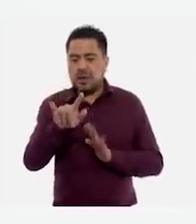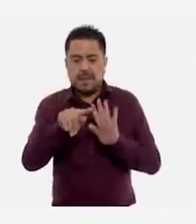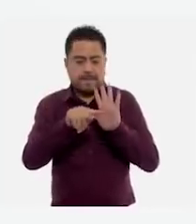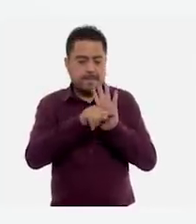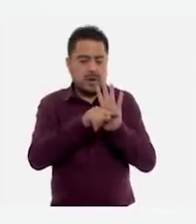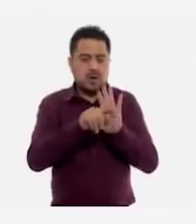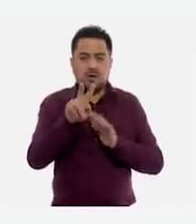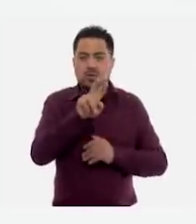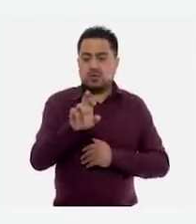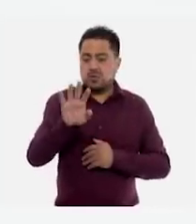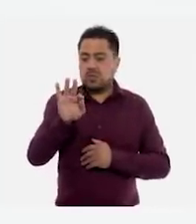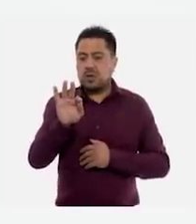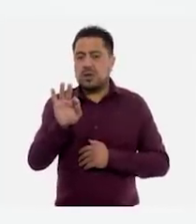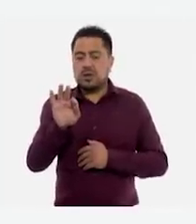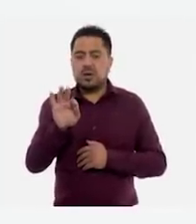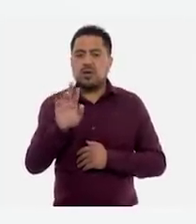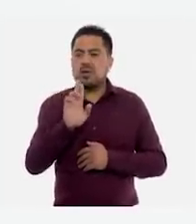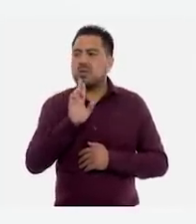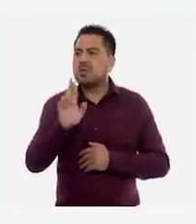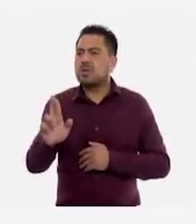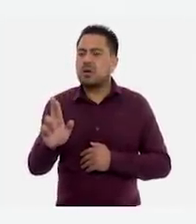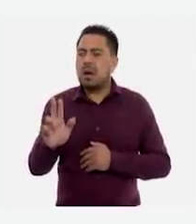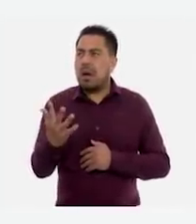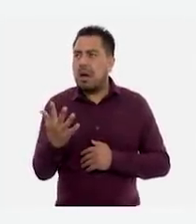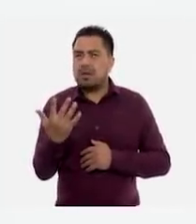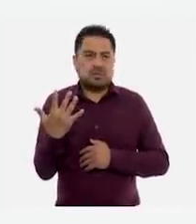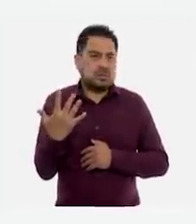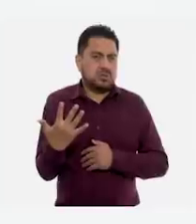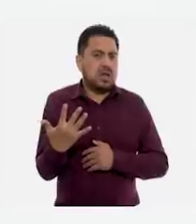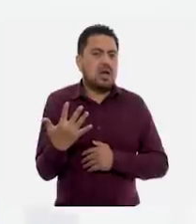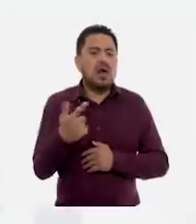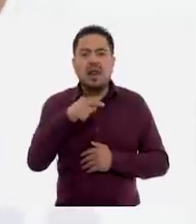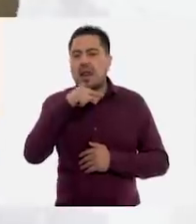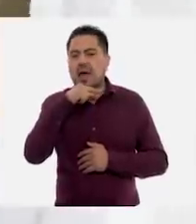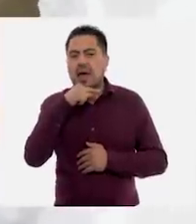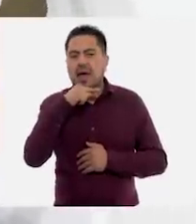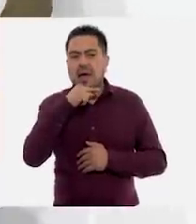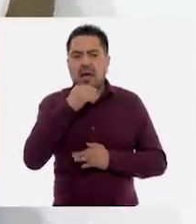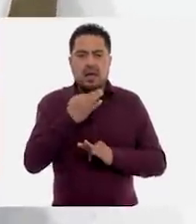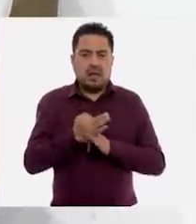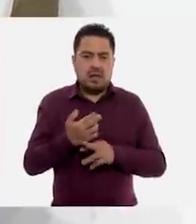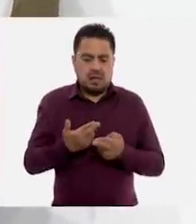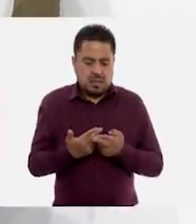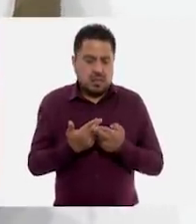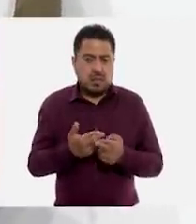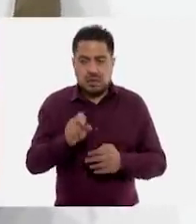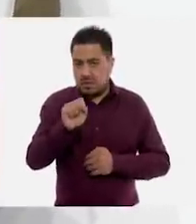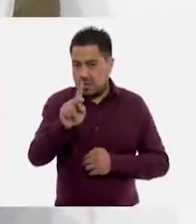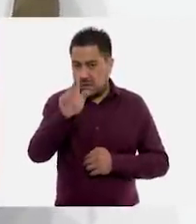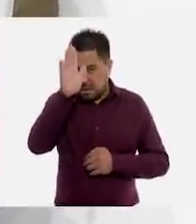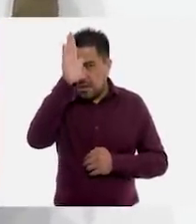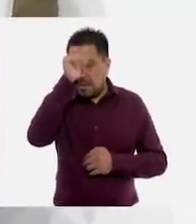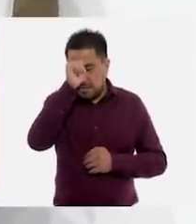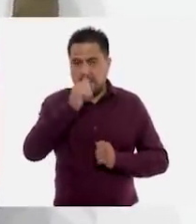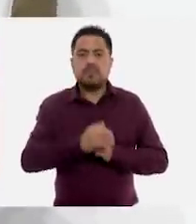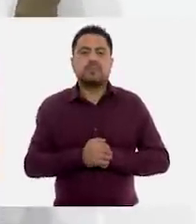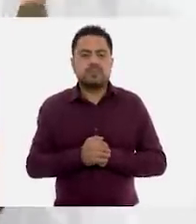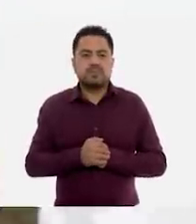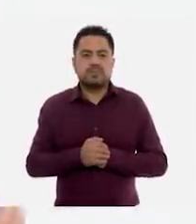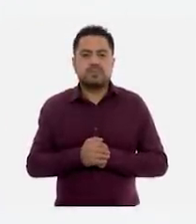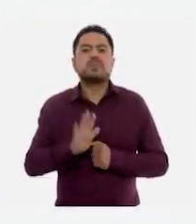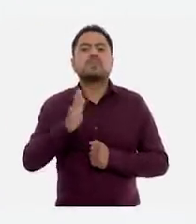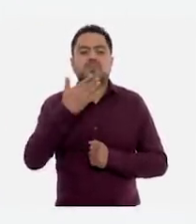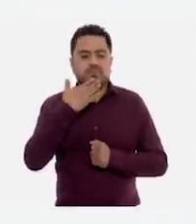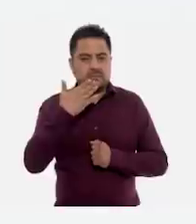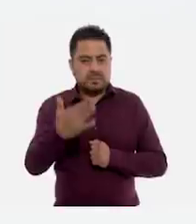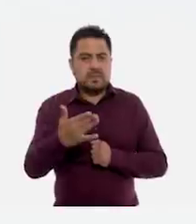245 menos 240 es igual a 5 lápices sobrantes, ¿de acuerdo? De acuerdo. Muy